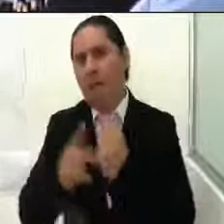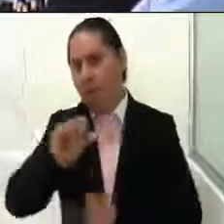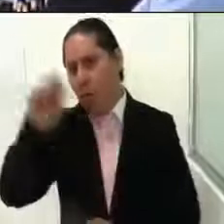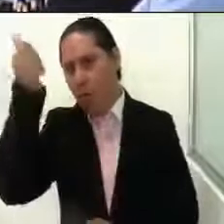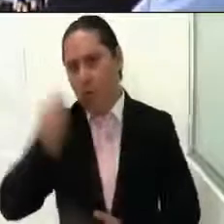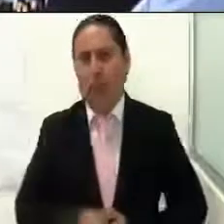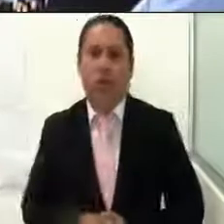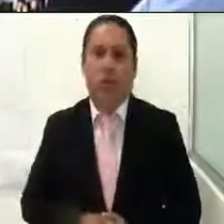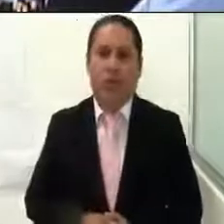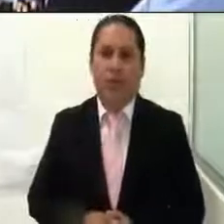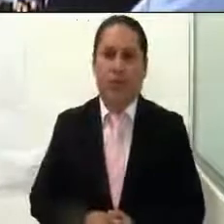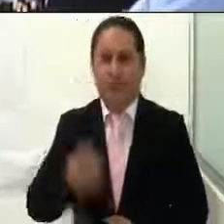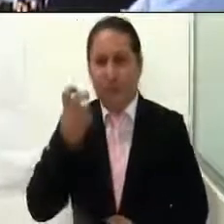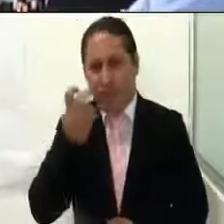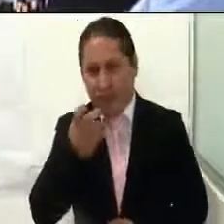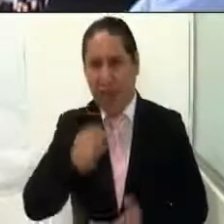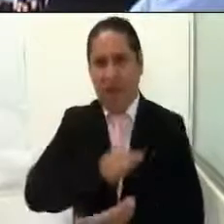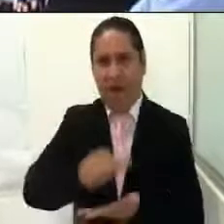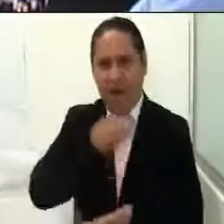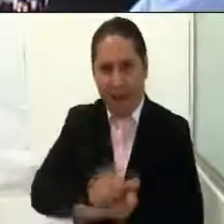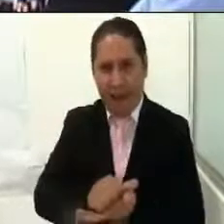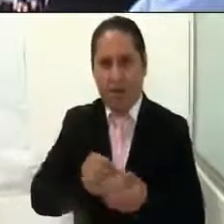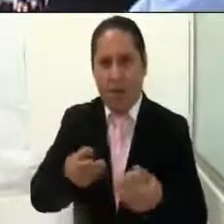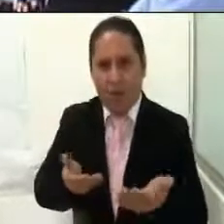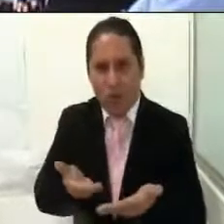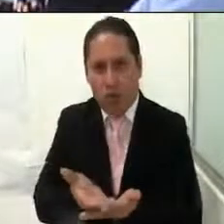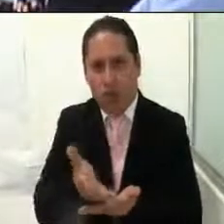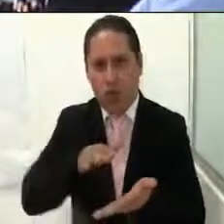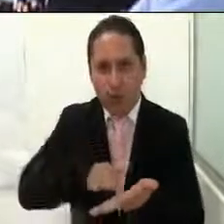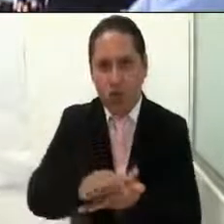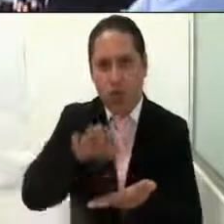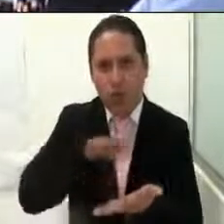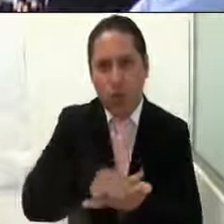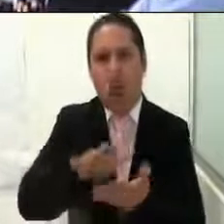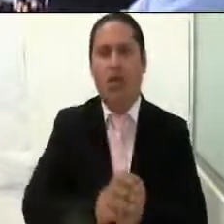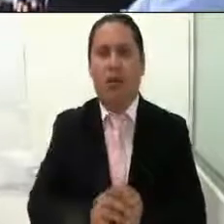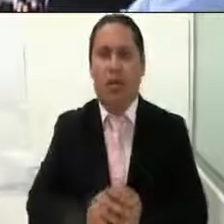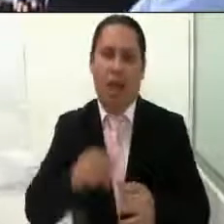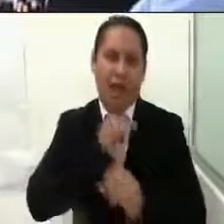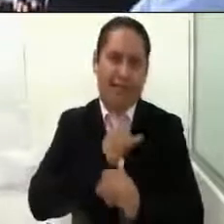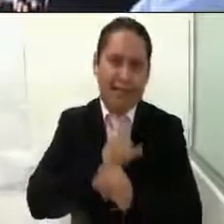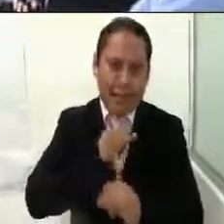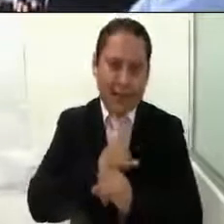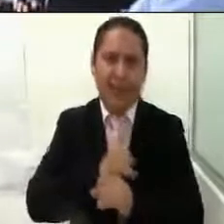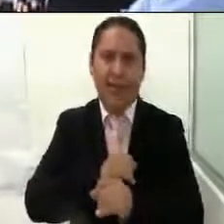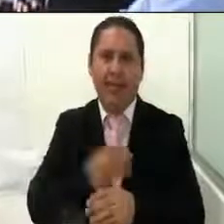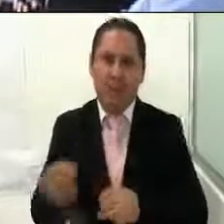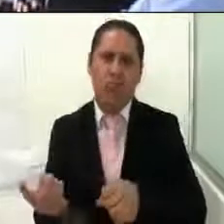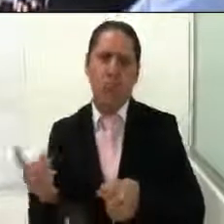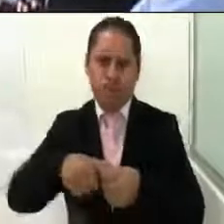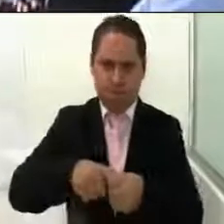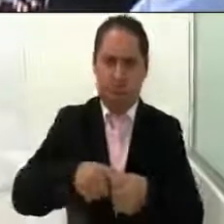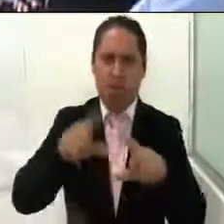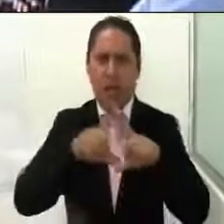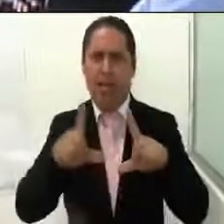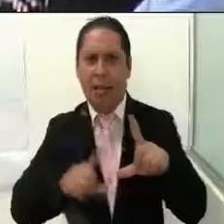sistema de impresión de actas de idea es una herramienta web que proporciona registro nacional de